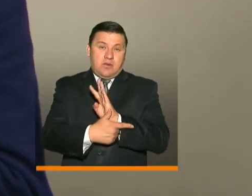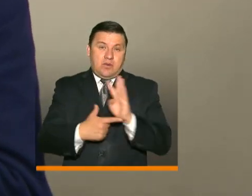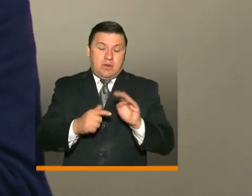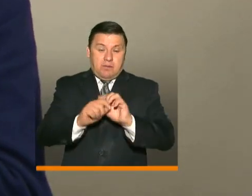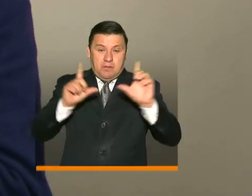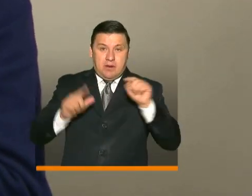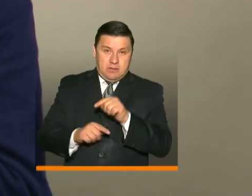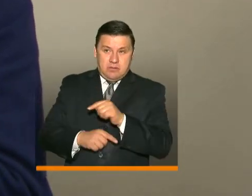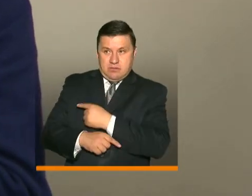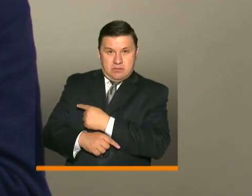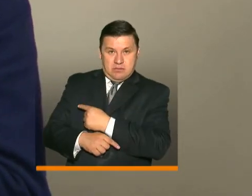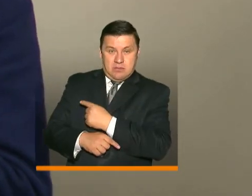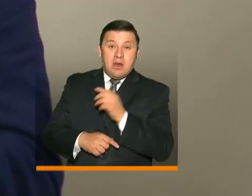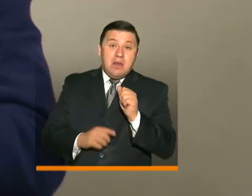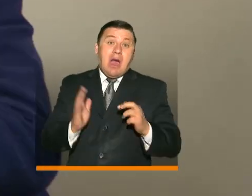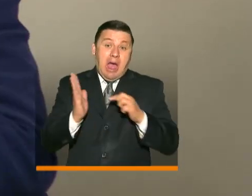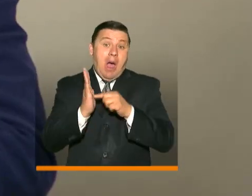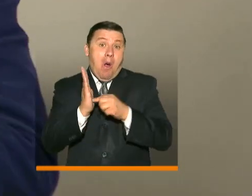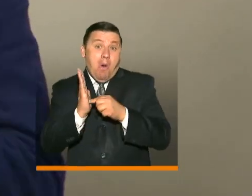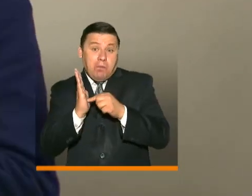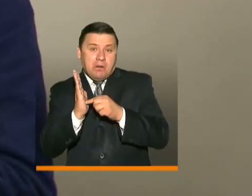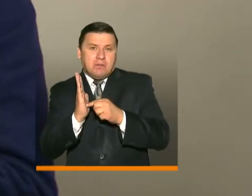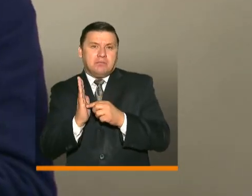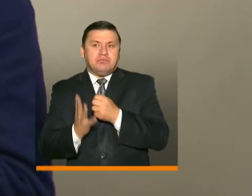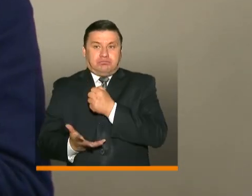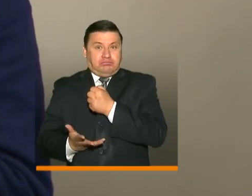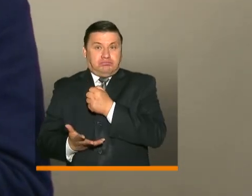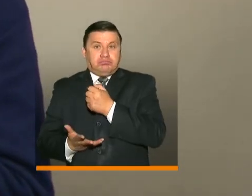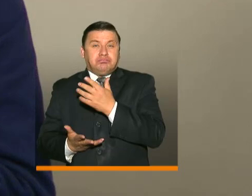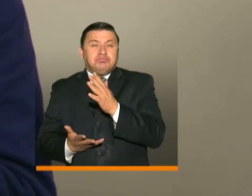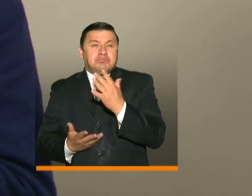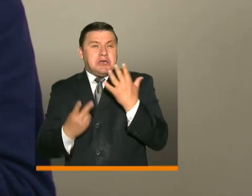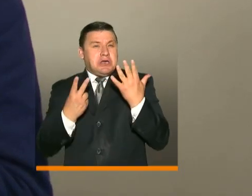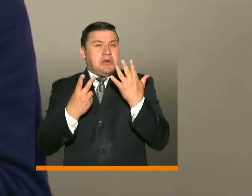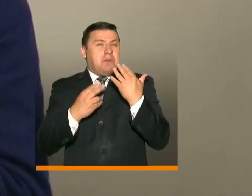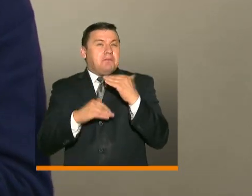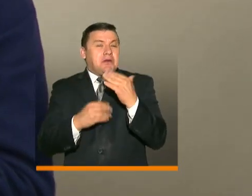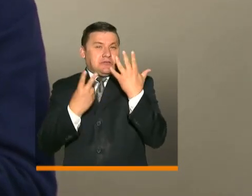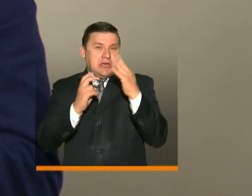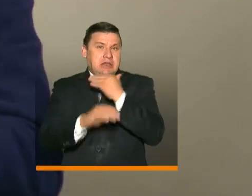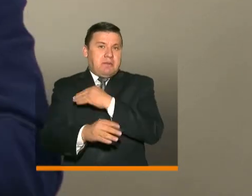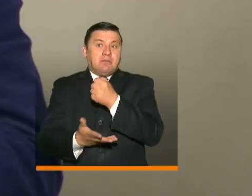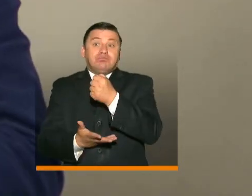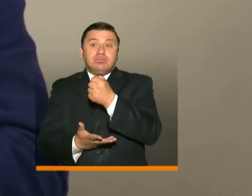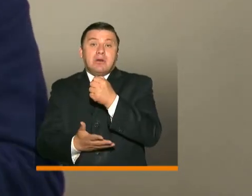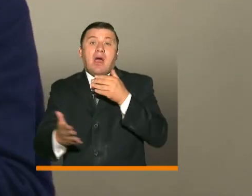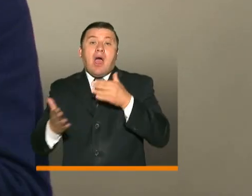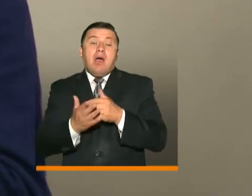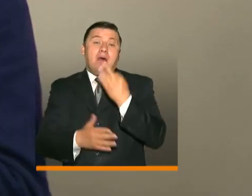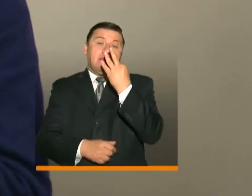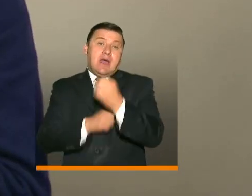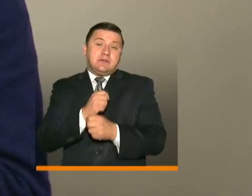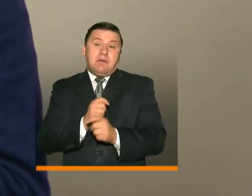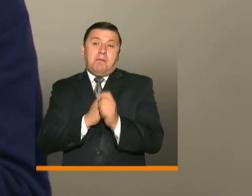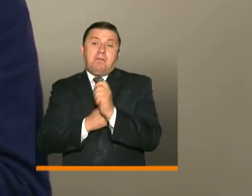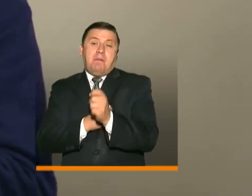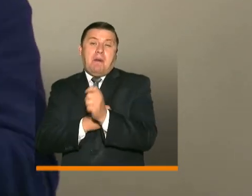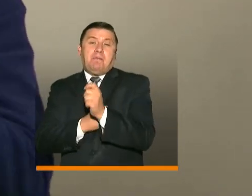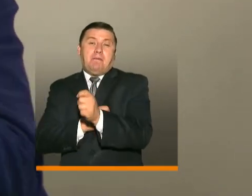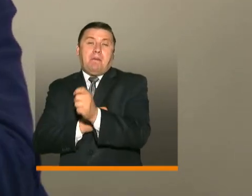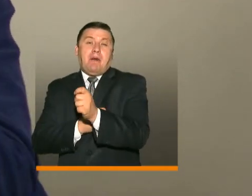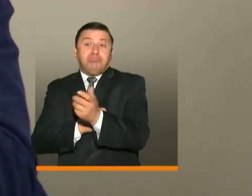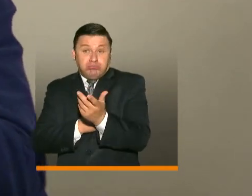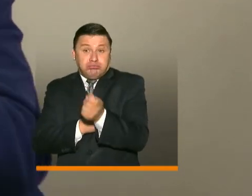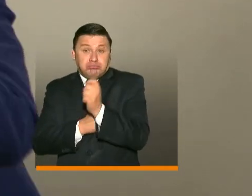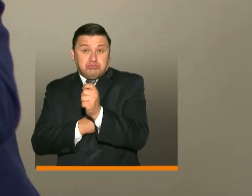de coronaviruscolombia.gov.co. Esos son créditos de promedio de 70 millones de pesos a 3 años de periodo. Y